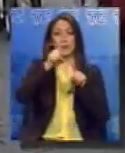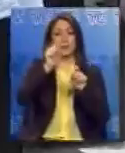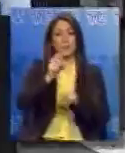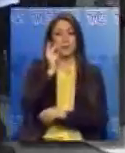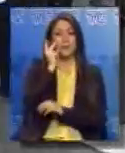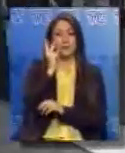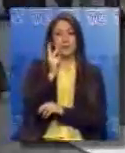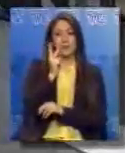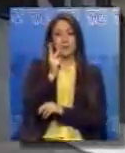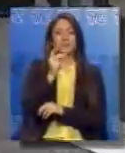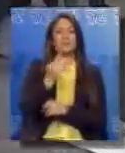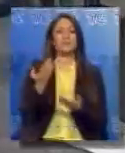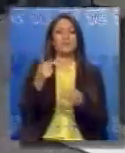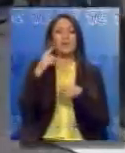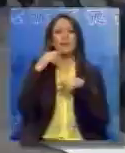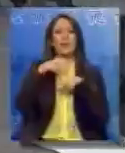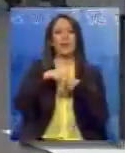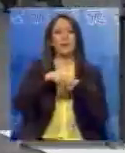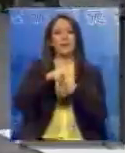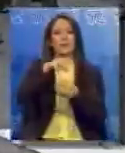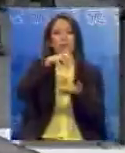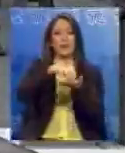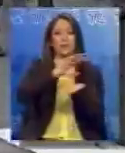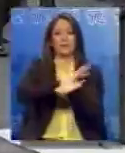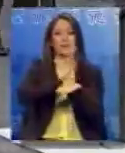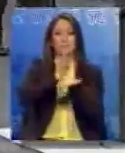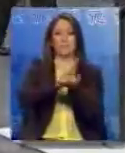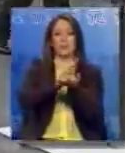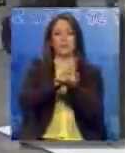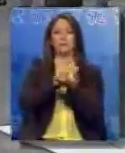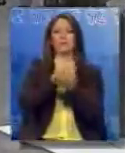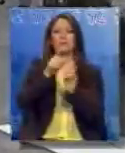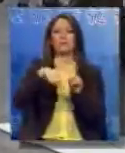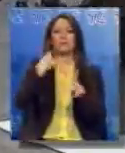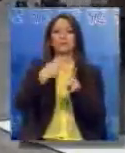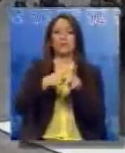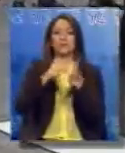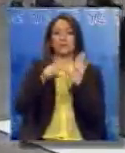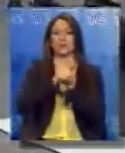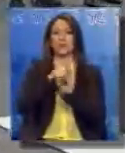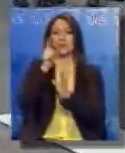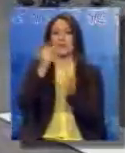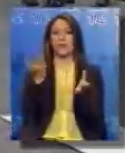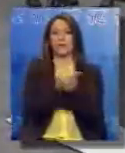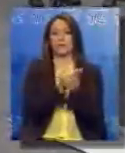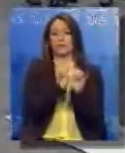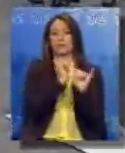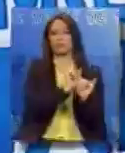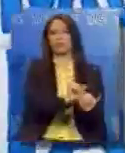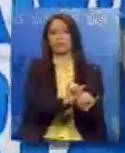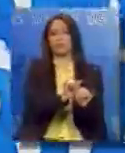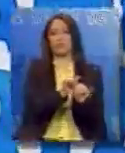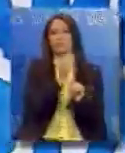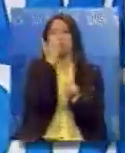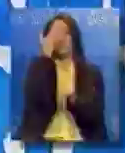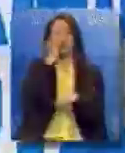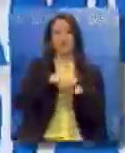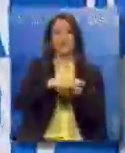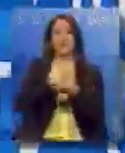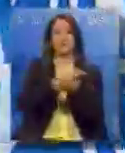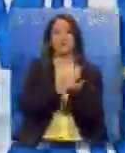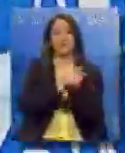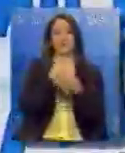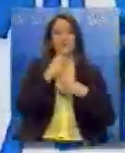poder observar en imágenes, caminaron hasta la Asamblea Nacional. Vinieron a la sede legislativa a solicitar el archivo de los proyectos de ley de redistribución de la riqueza